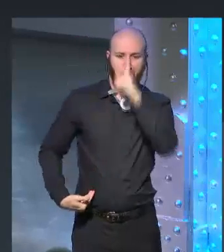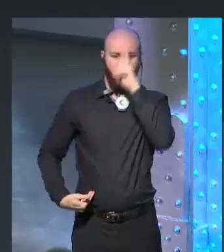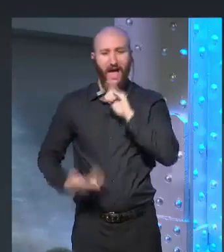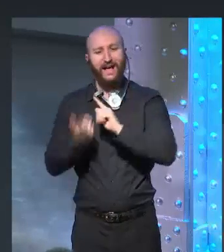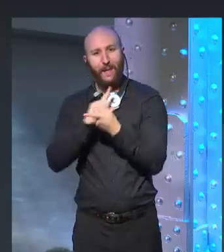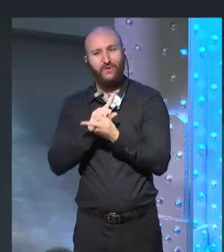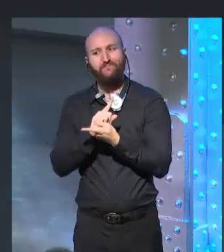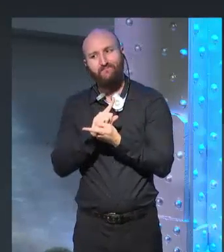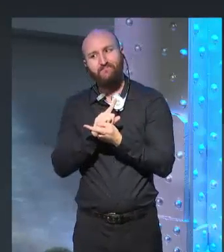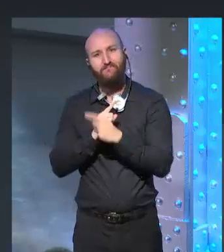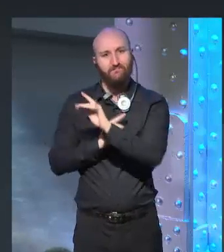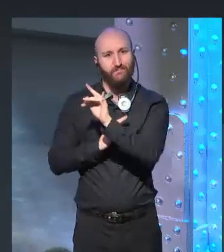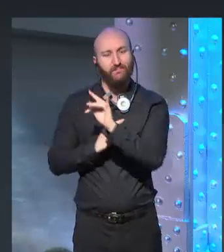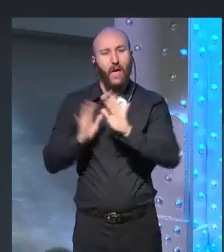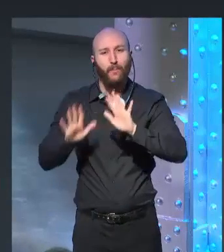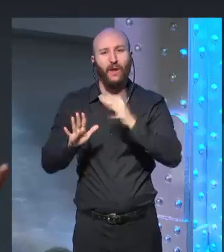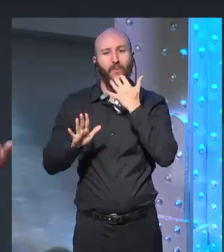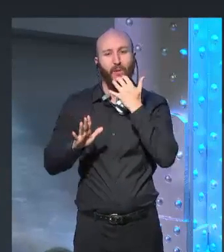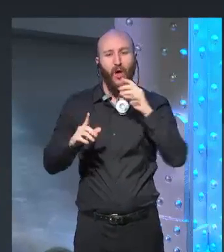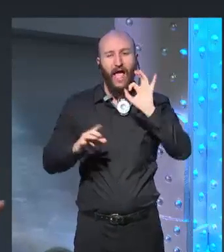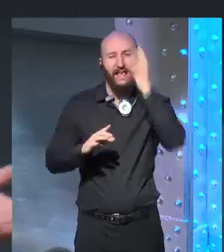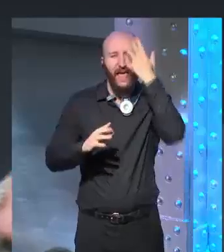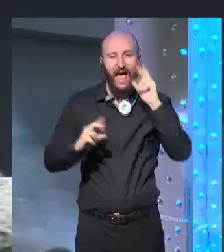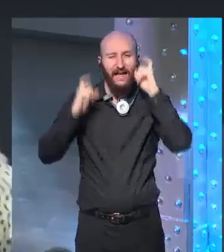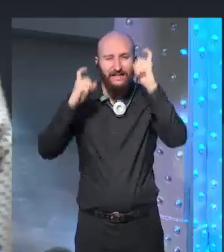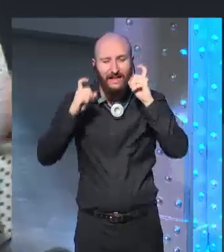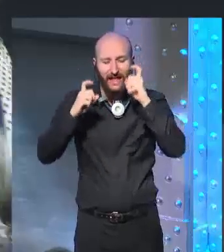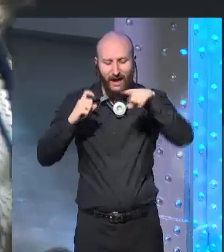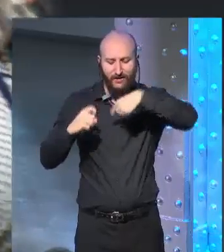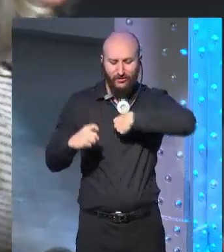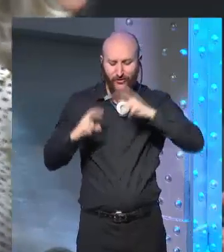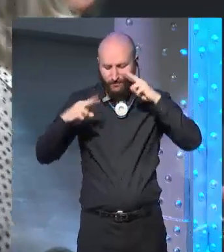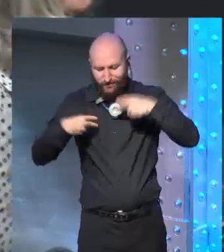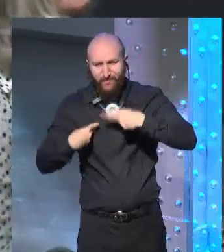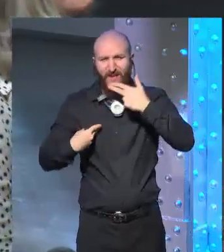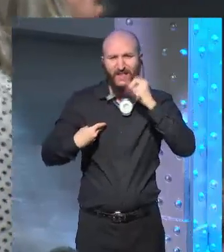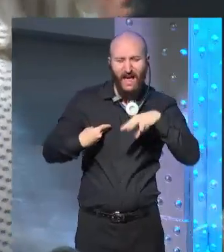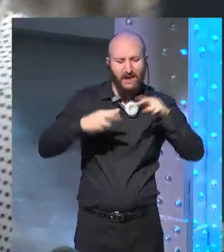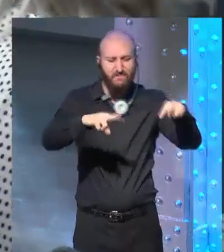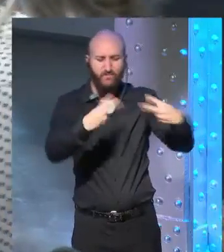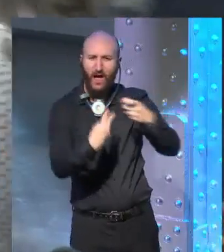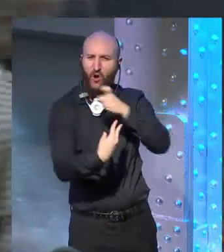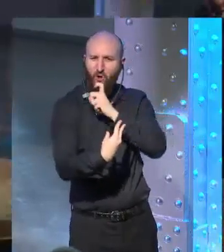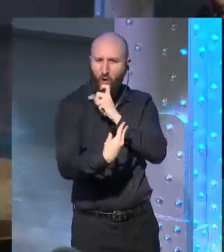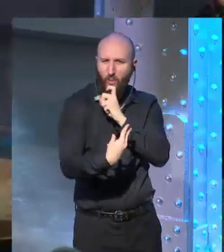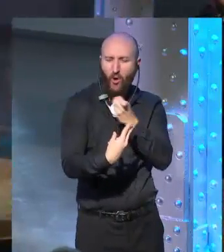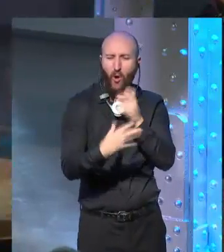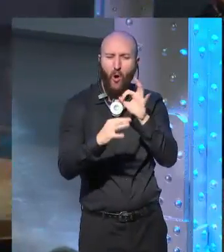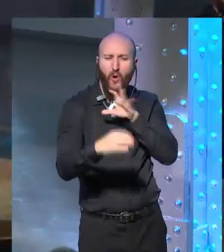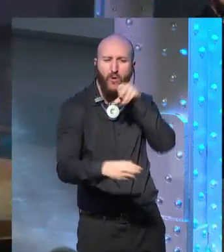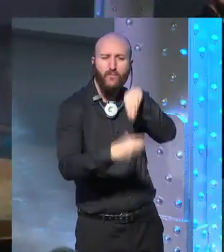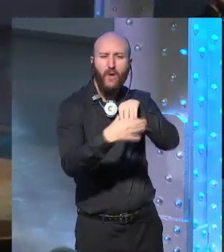la idea de intentar entender quiénes somos, cómo nos ven los demás, dónde encajamos, estas